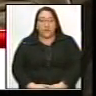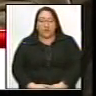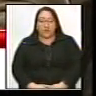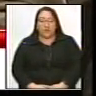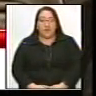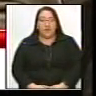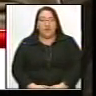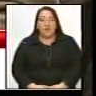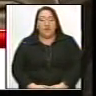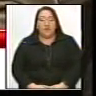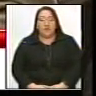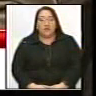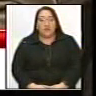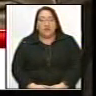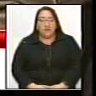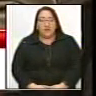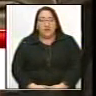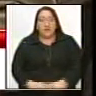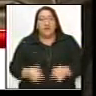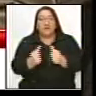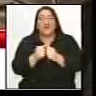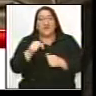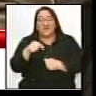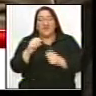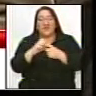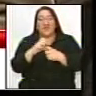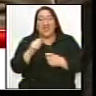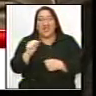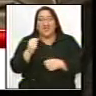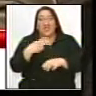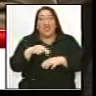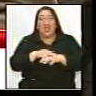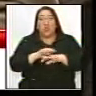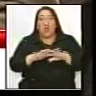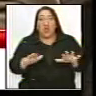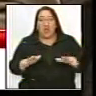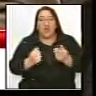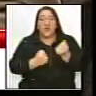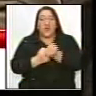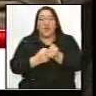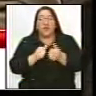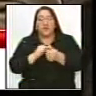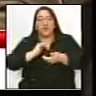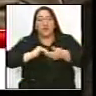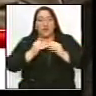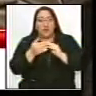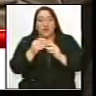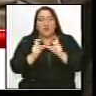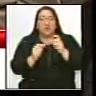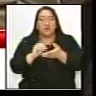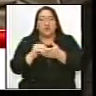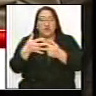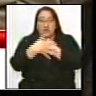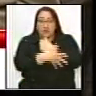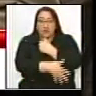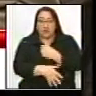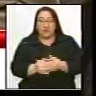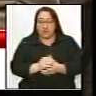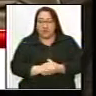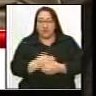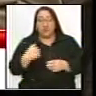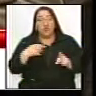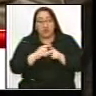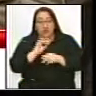En cuanto a este gas natural que beneficia a toda la comunidad de escasos recursos en la cual me encuentro también